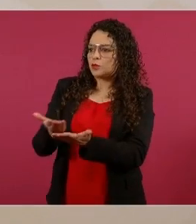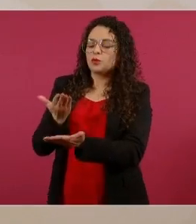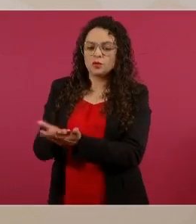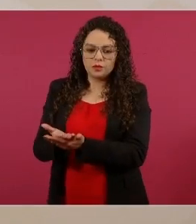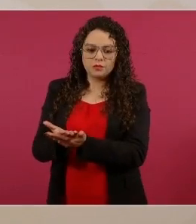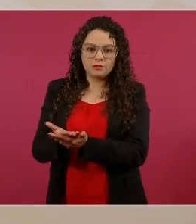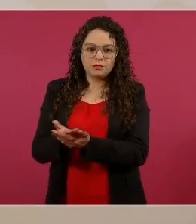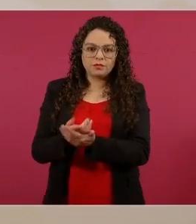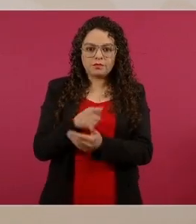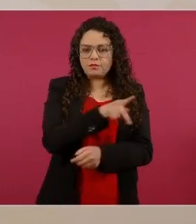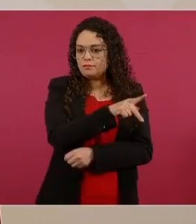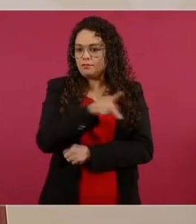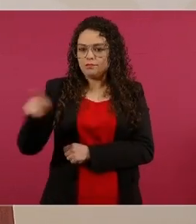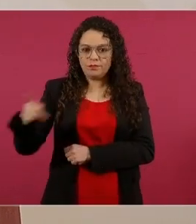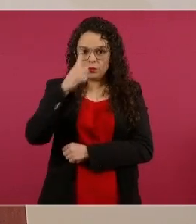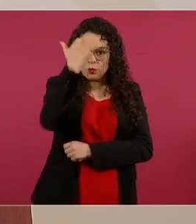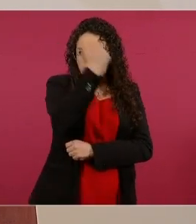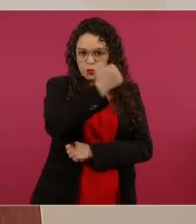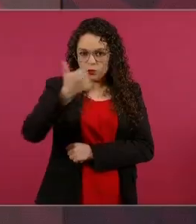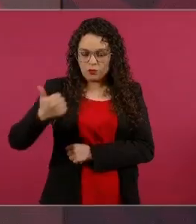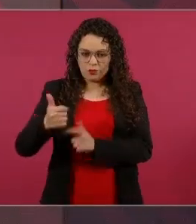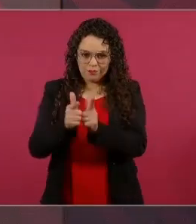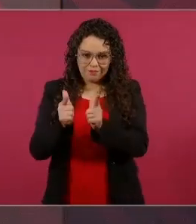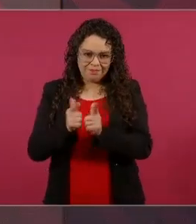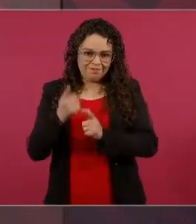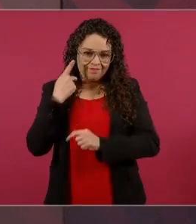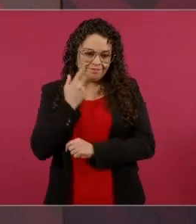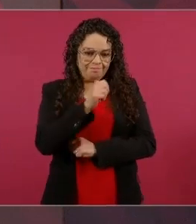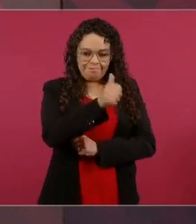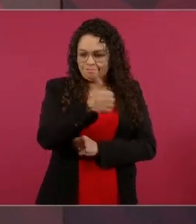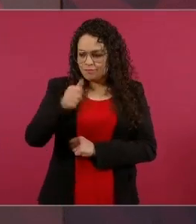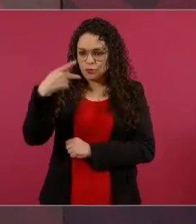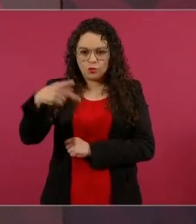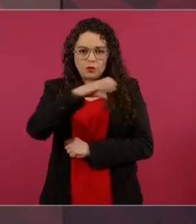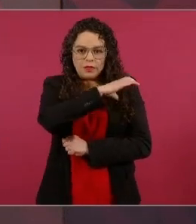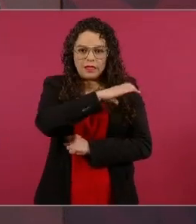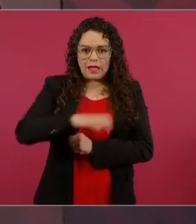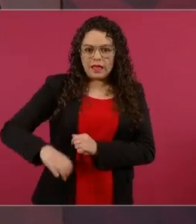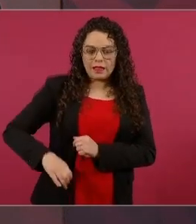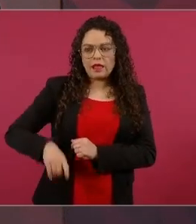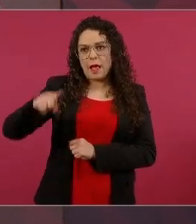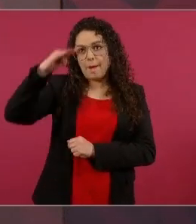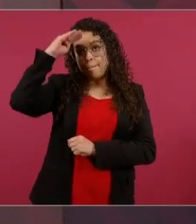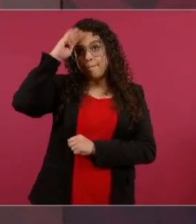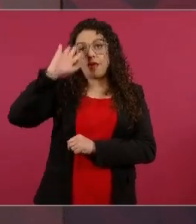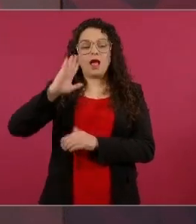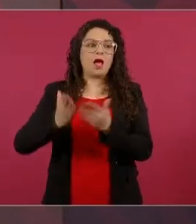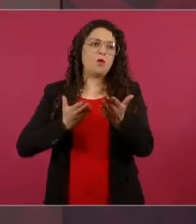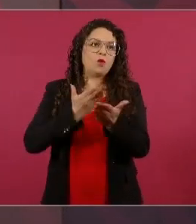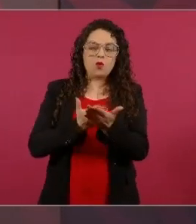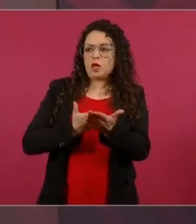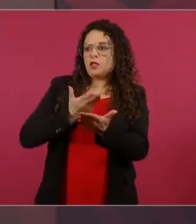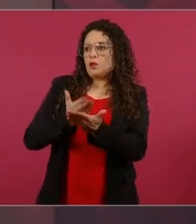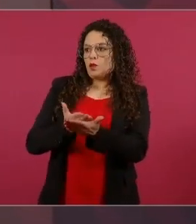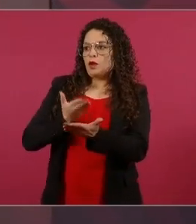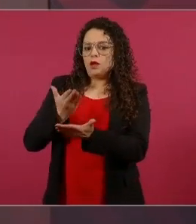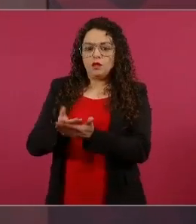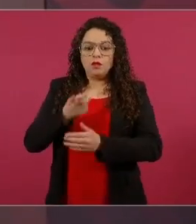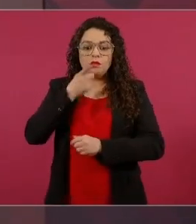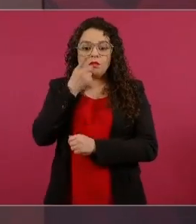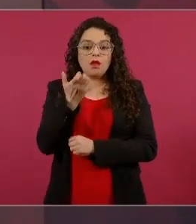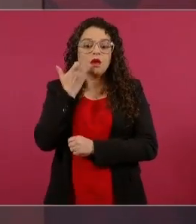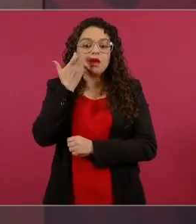ofreciendo de que van a ser un puente y les